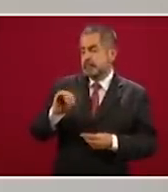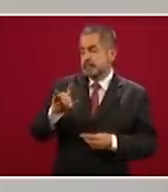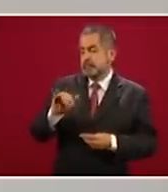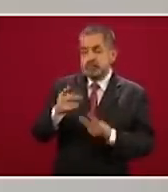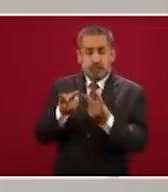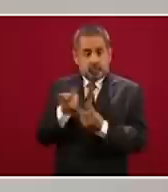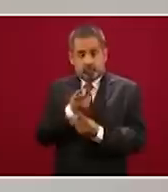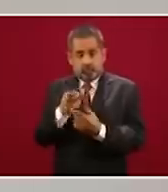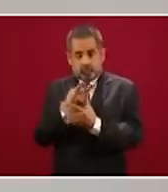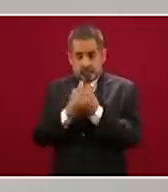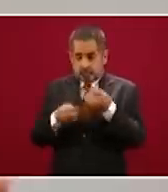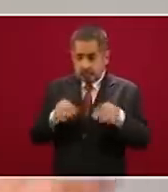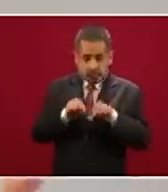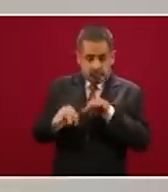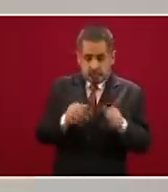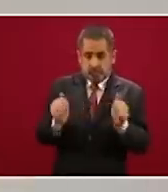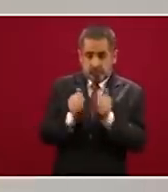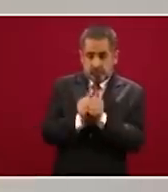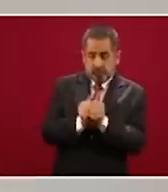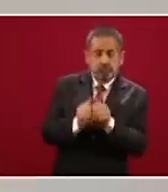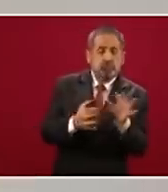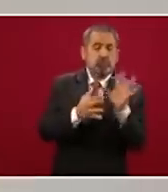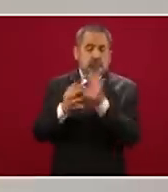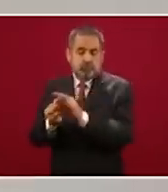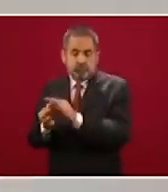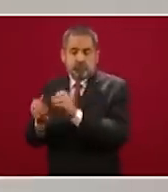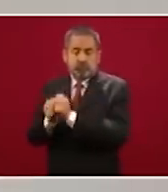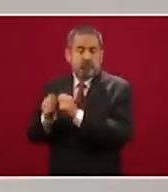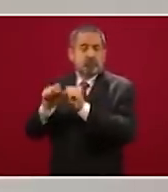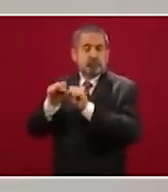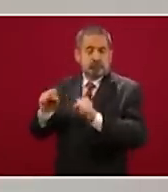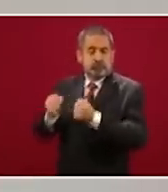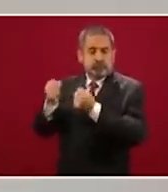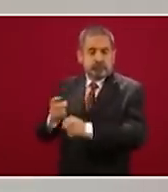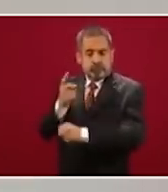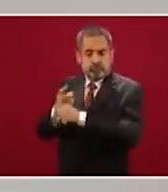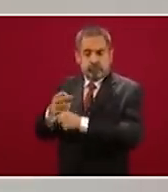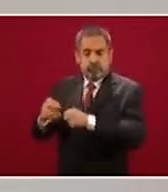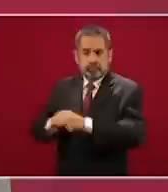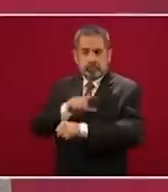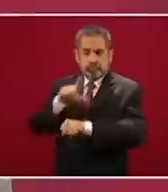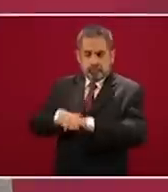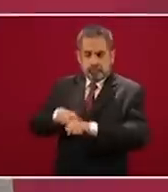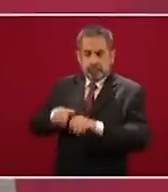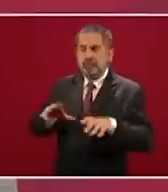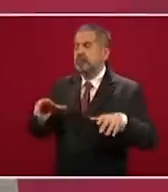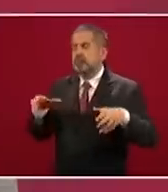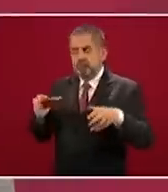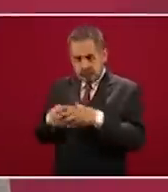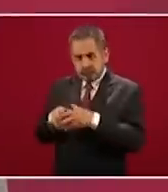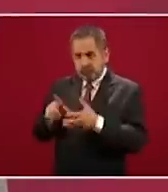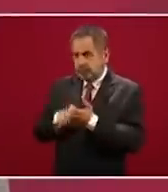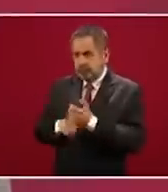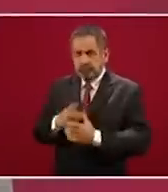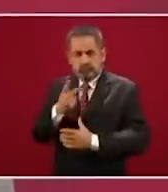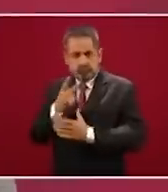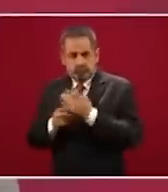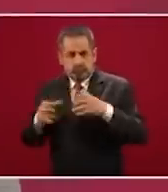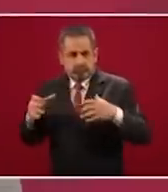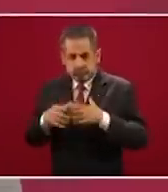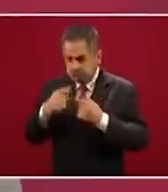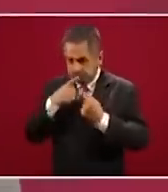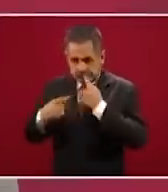trabajo de colaboración con el Sistema de Seguridad Nacional y también en su momento de manera específica iniciado a través